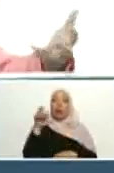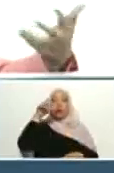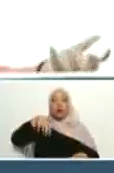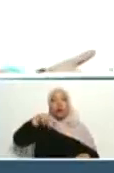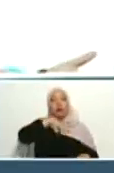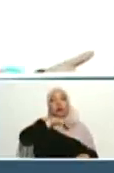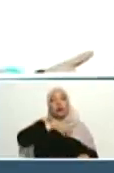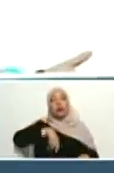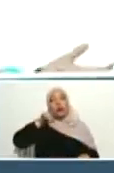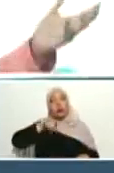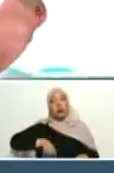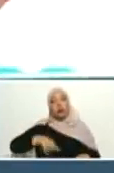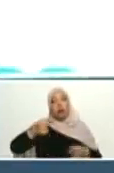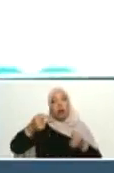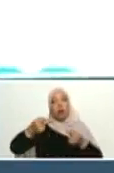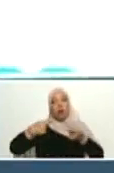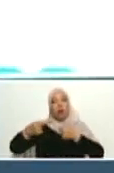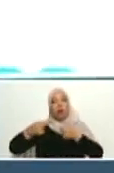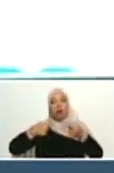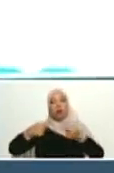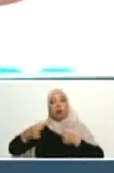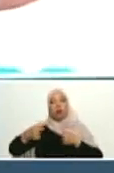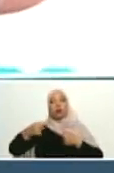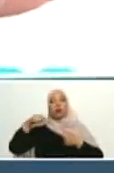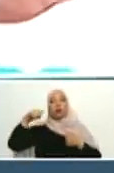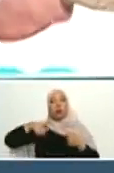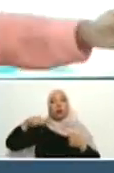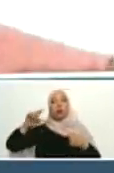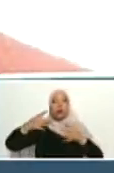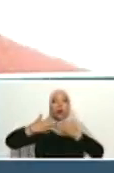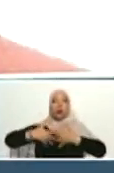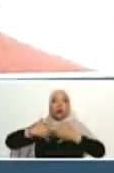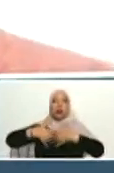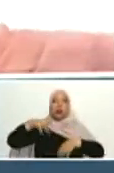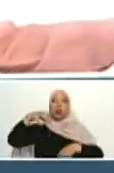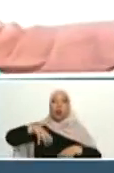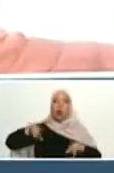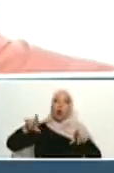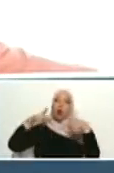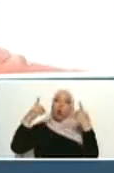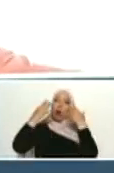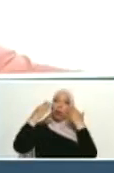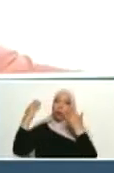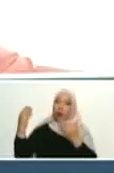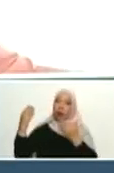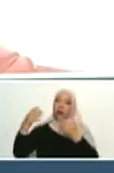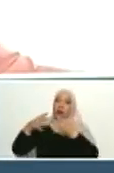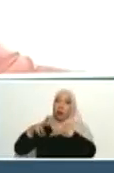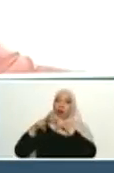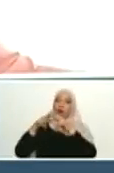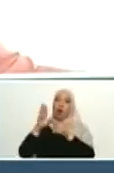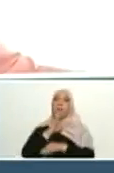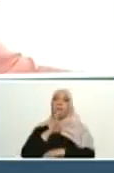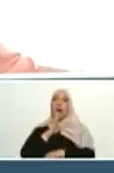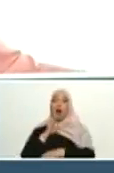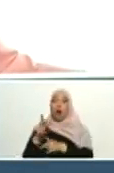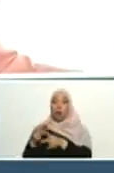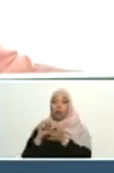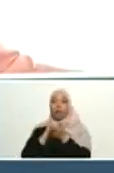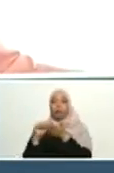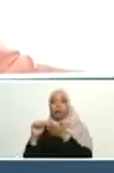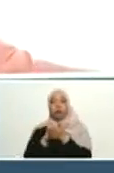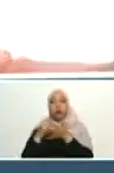pero eso también generó economía. Usted lo acaba de ver en estos emprendedores del estado de La Guaira, que recibieron financiamiento por el